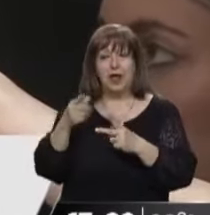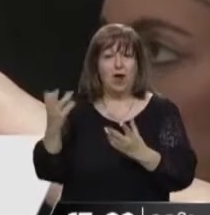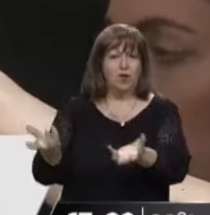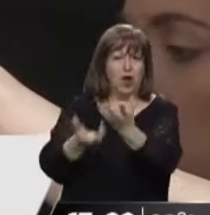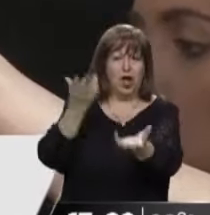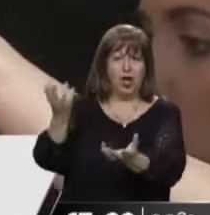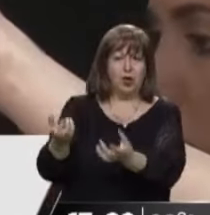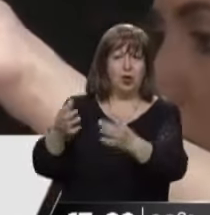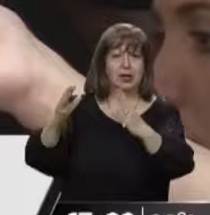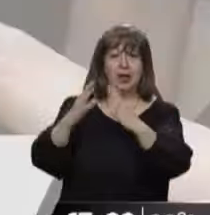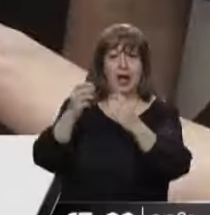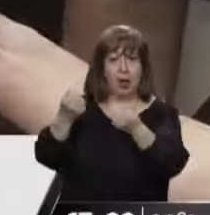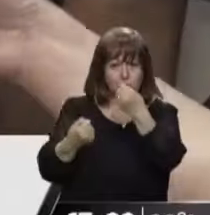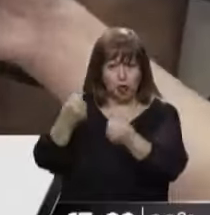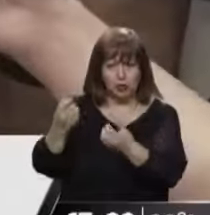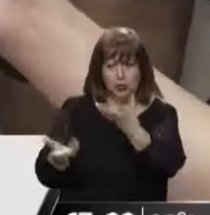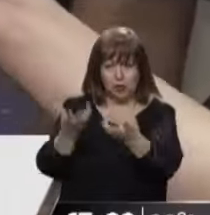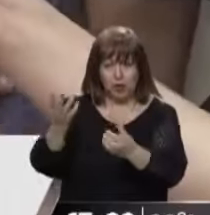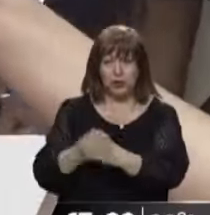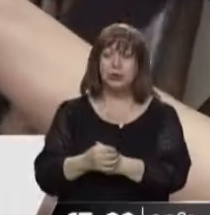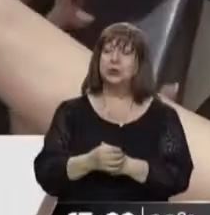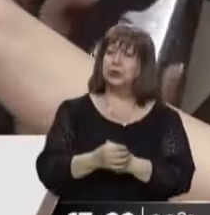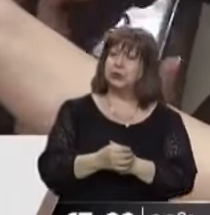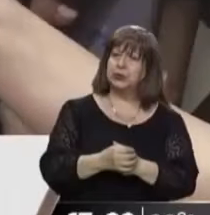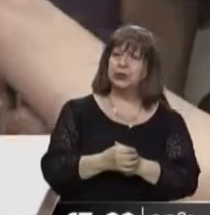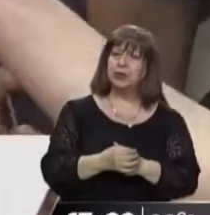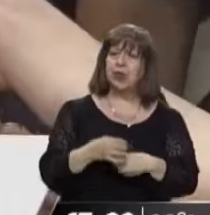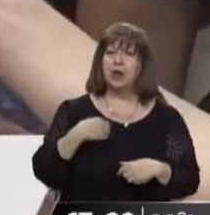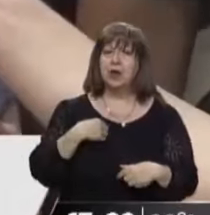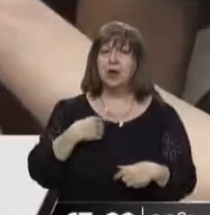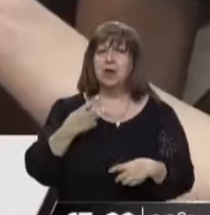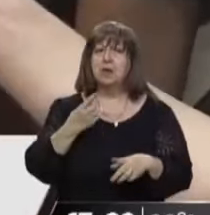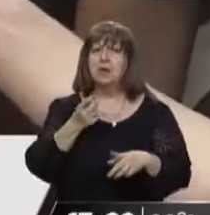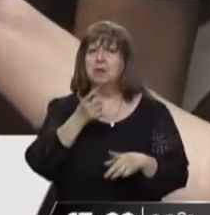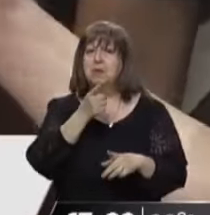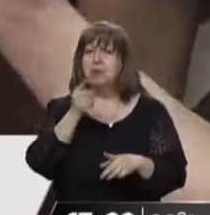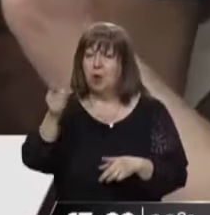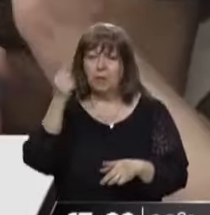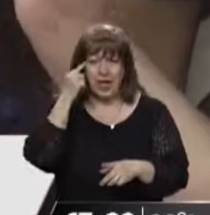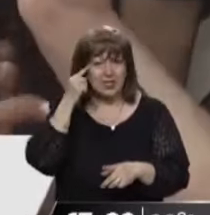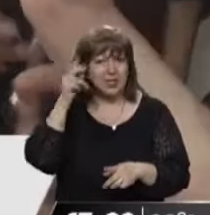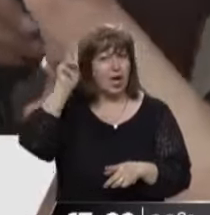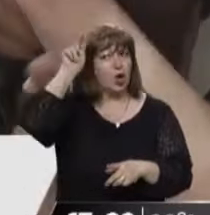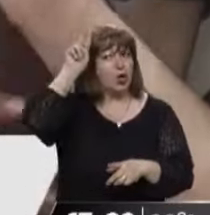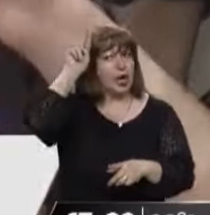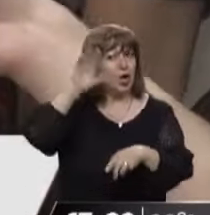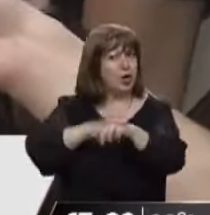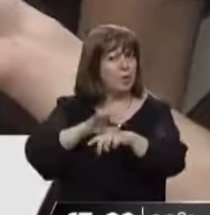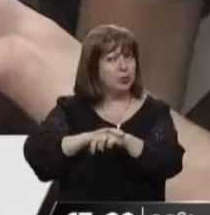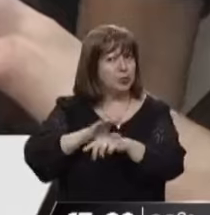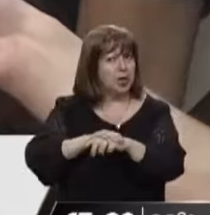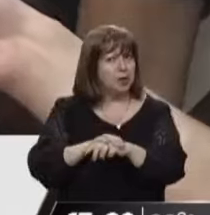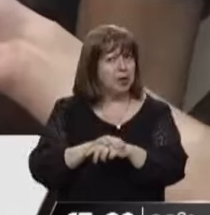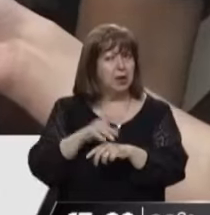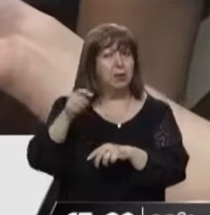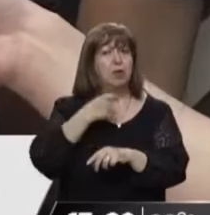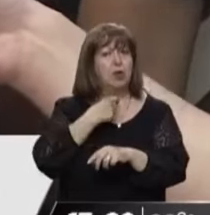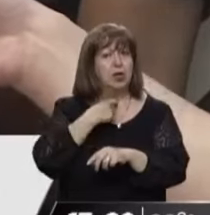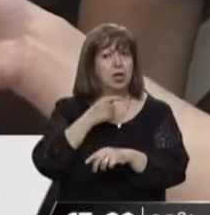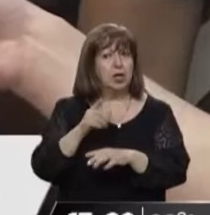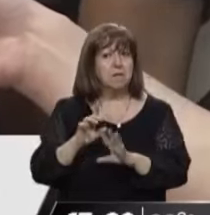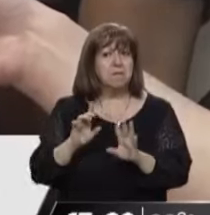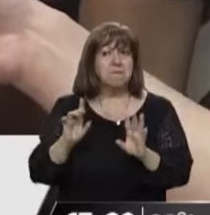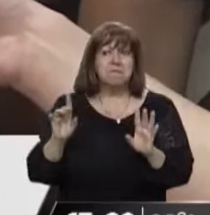movilidad completa del municipio. ¿Usted cree que Cornejo está detrás de todo esto? La justicia lo decidirá. ¿Tiene miedo de ir preso? No, yo vivo feliz,